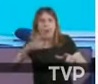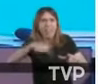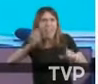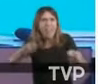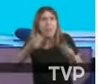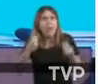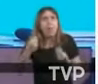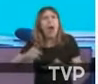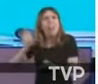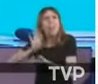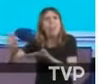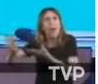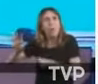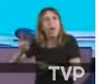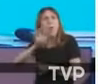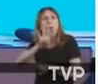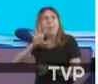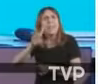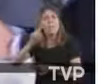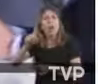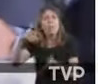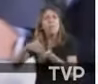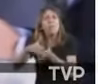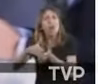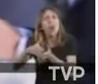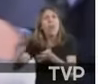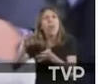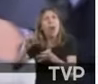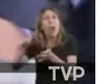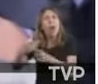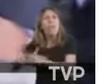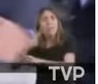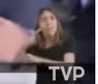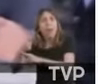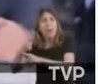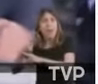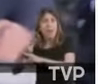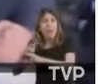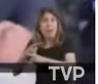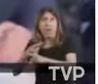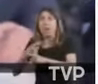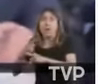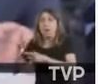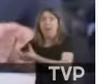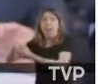de alrededor de 45 mil millones de dólares con el Fondo Monetario Internacional, es decir, con todo el mundo.